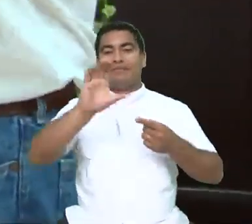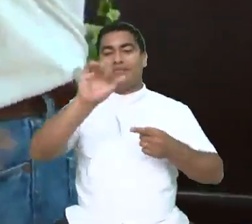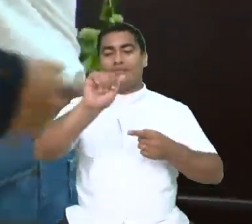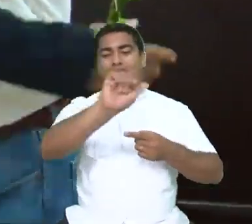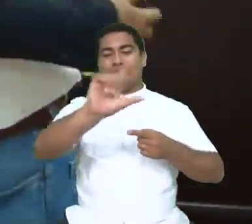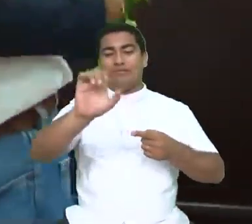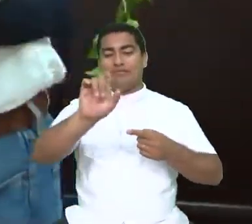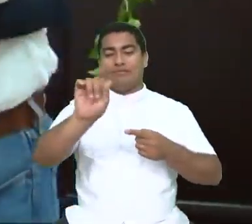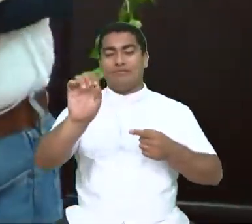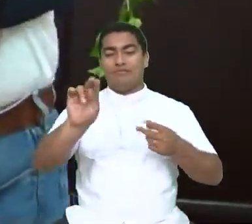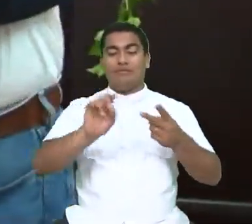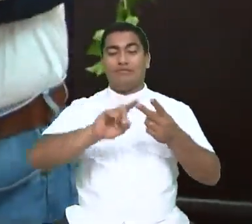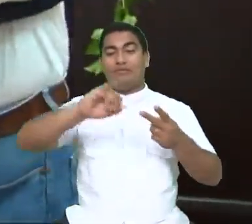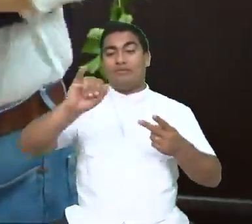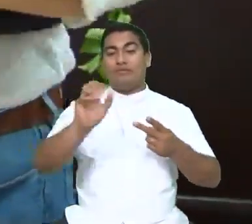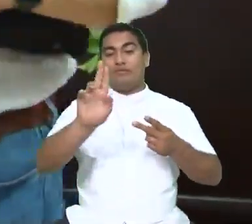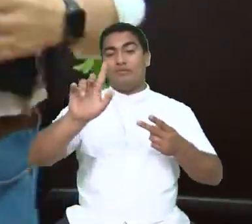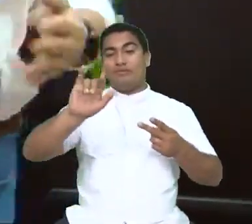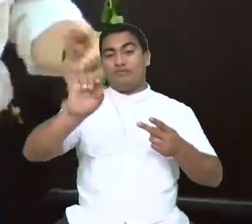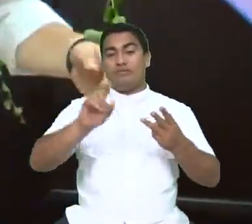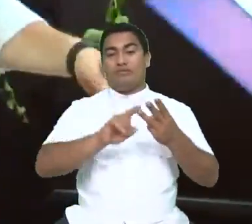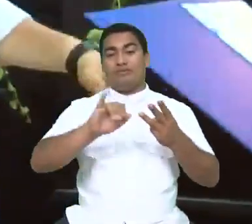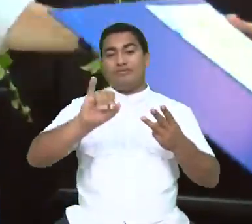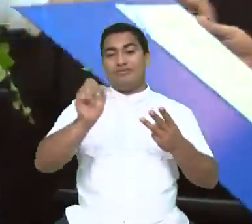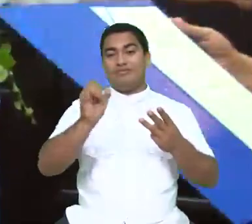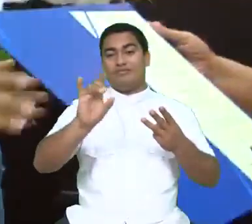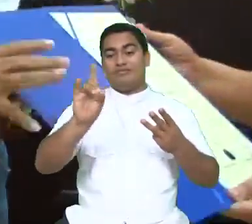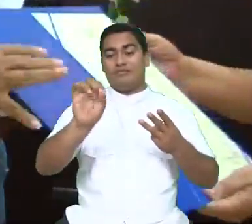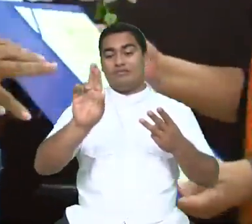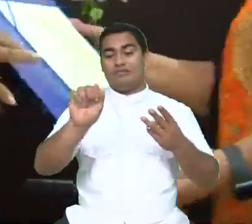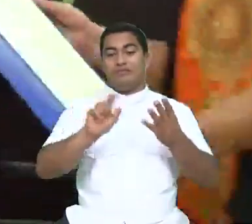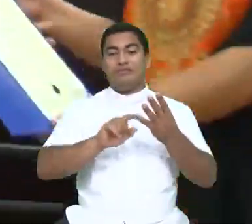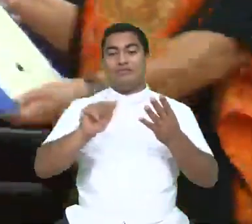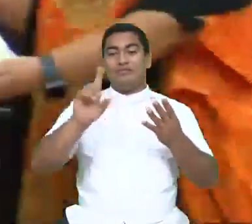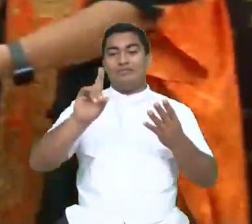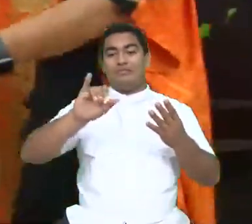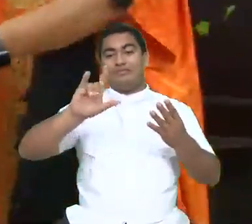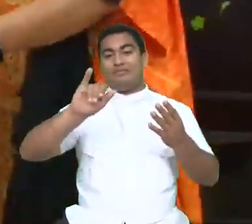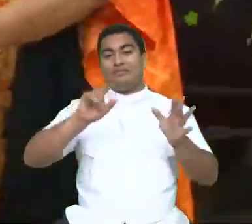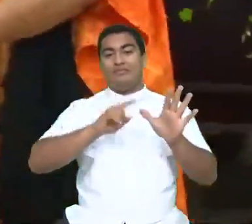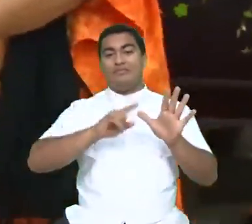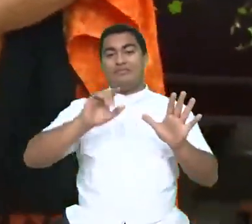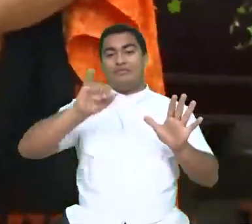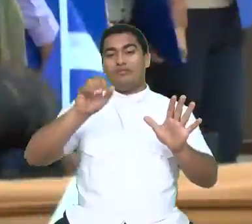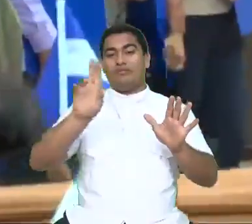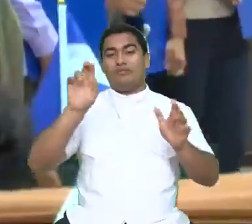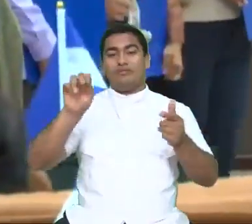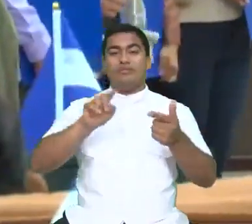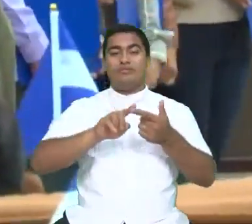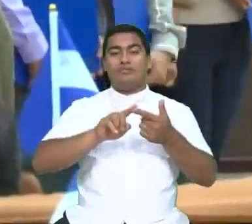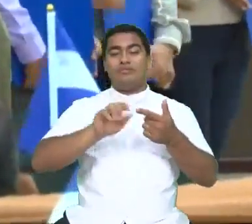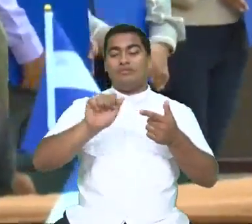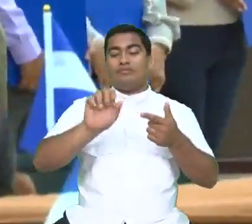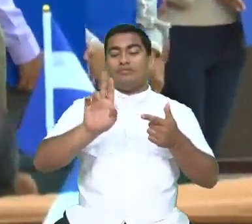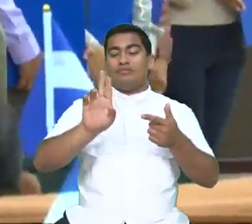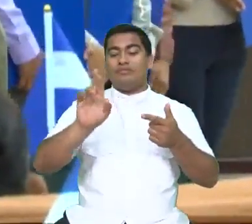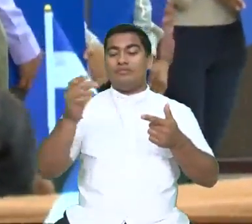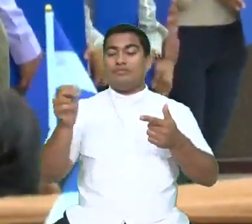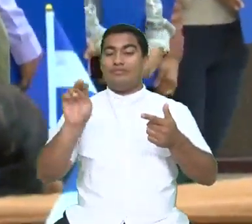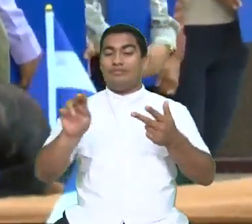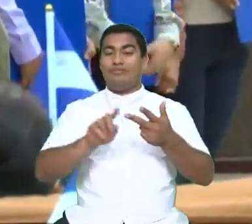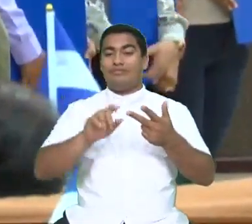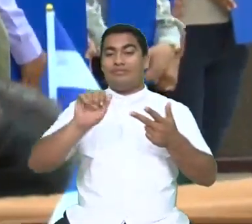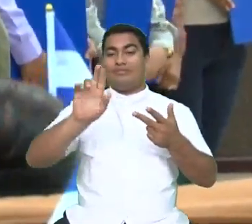Julia Castellón, Manuel Álvarez, Isidora Acuña, Alina Lorío, Juan Rivera, Abraham Quijano, Marcela Rivera,